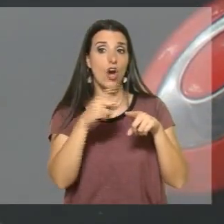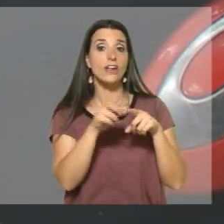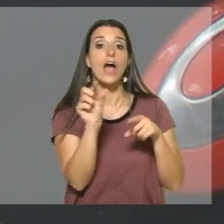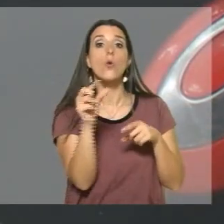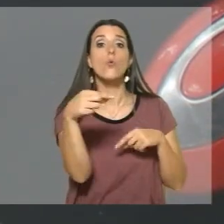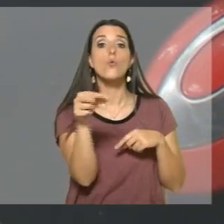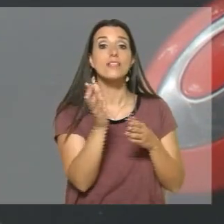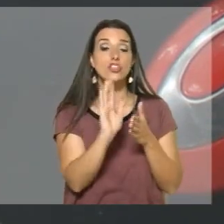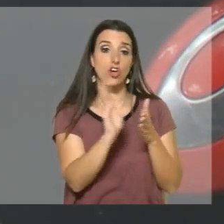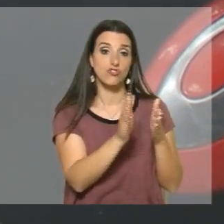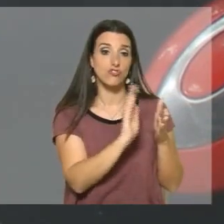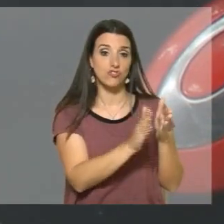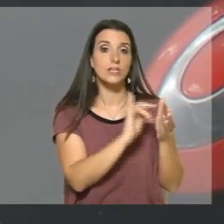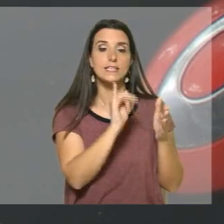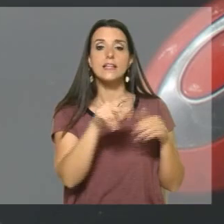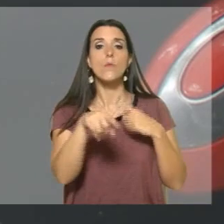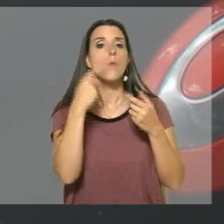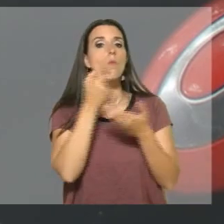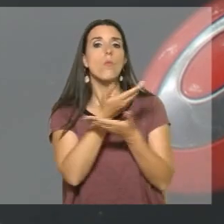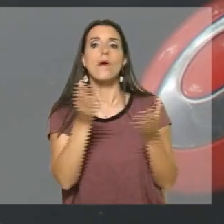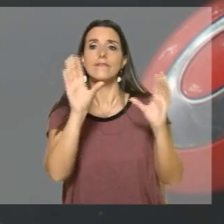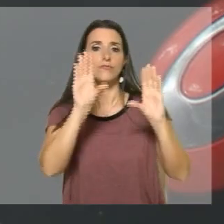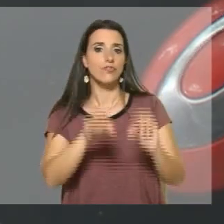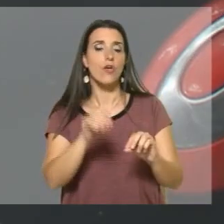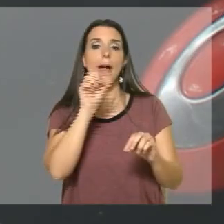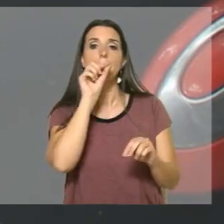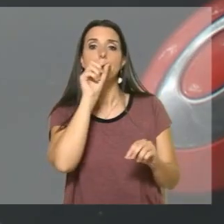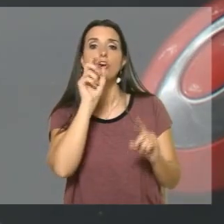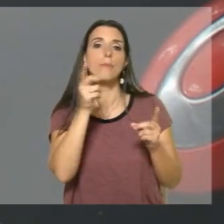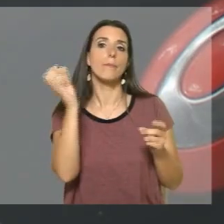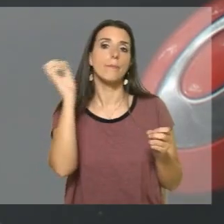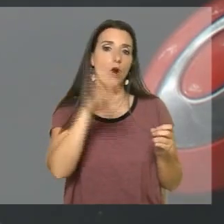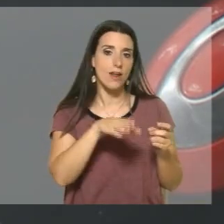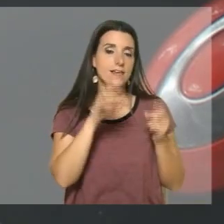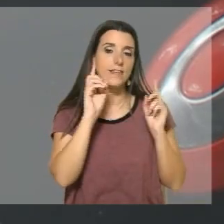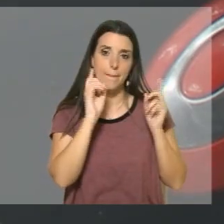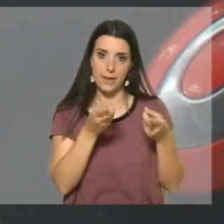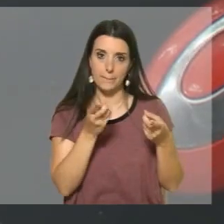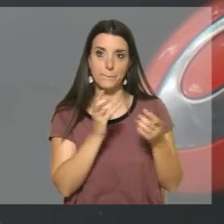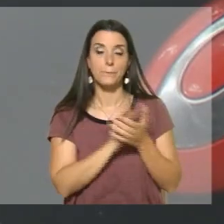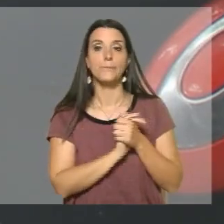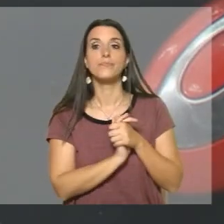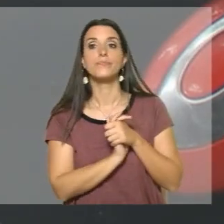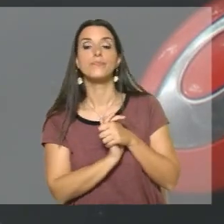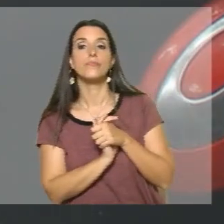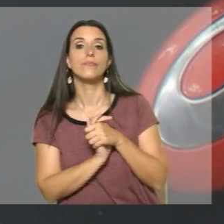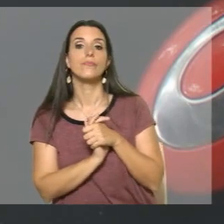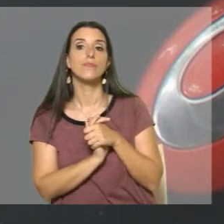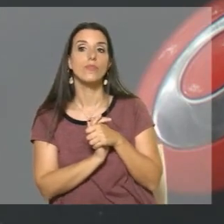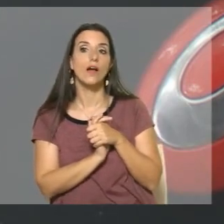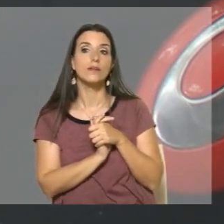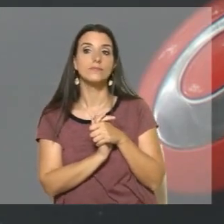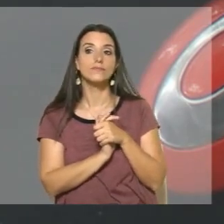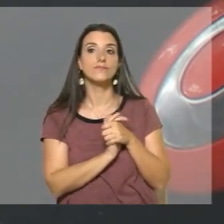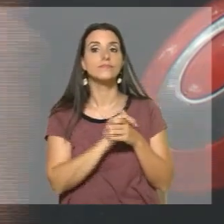Zanahoria, en cubitos. Después vamos a procesar todo. Y ahí mismo vamos a dorar el pollo. Vamos a agregar ajo también. Perfecto. Ajo. Ahí, mirá. Los